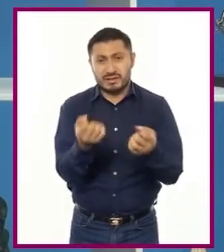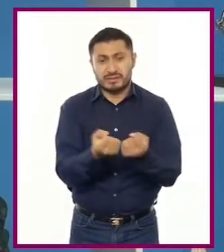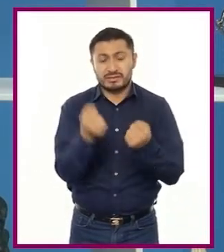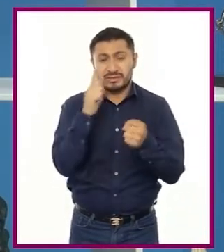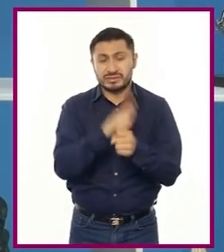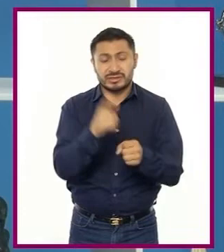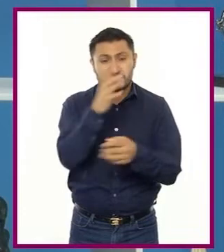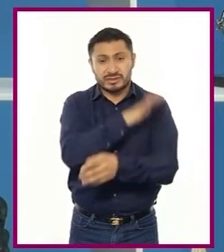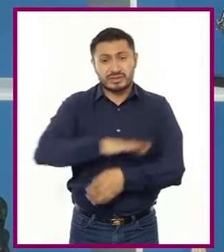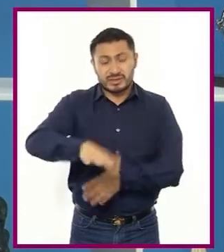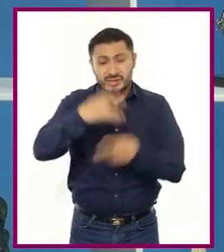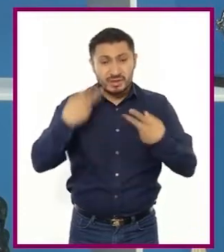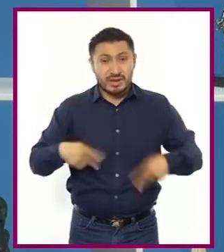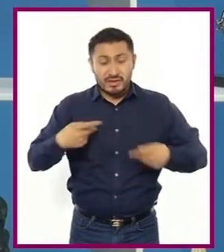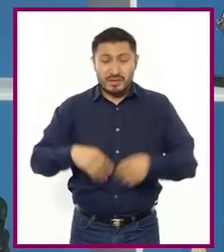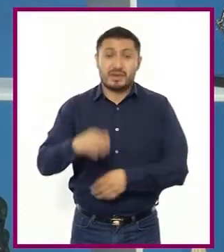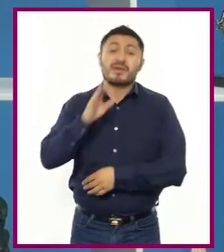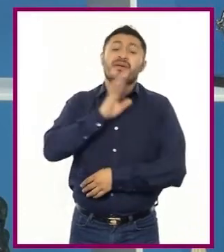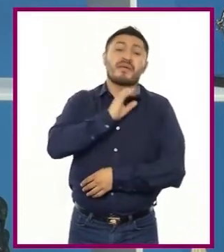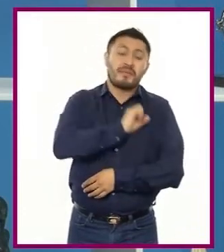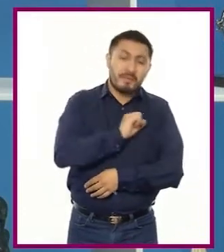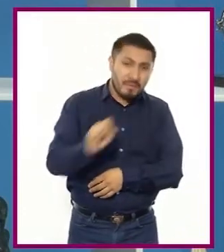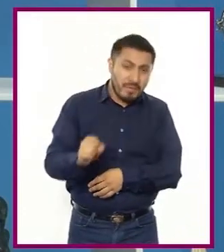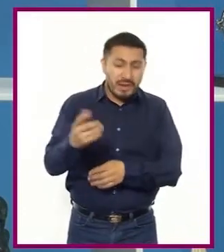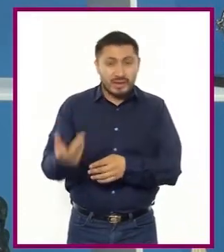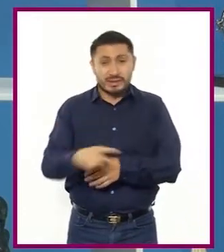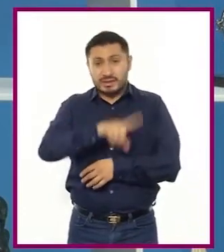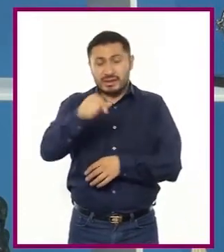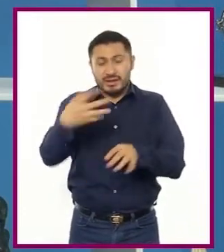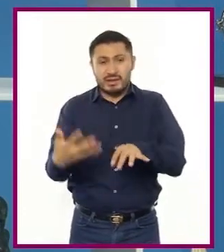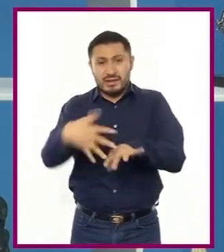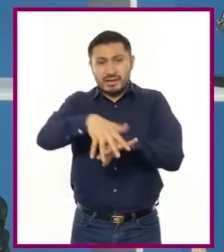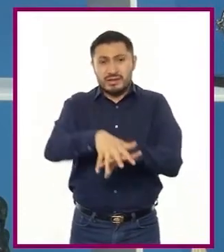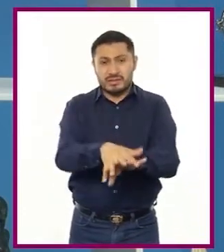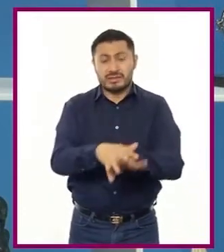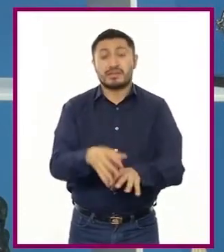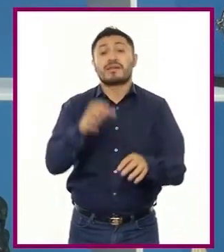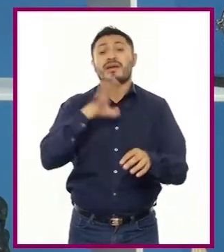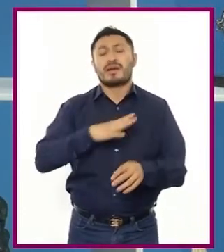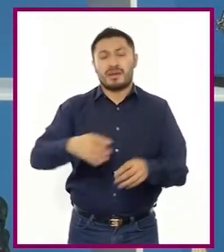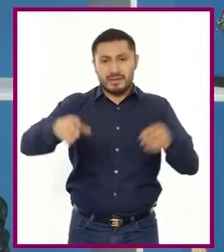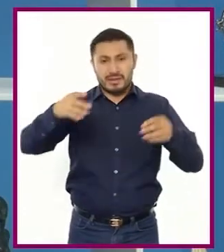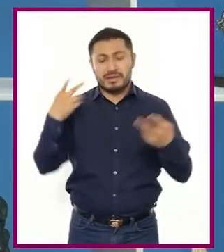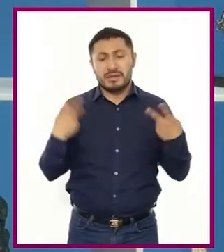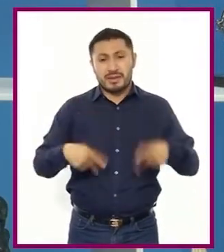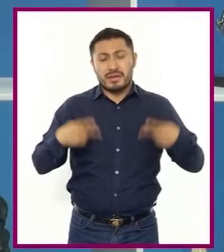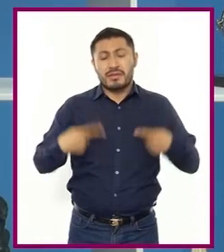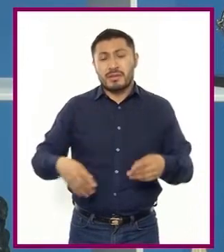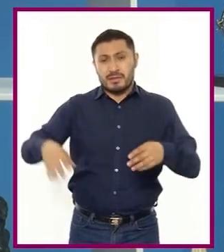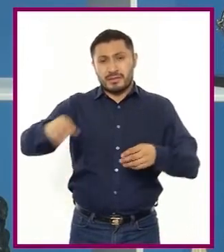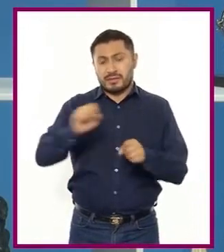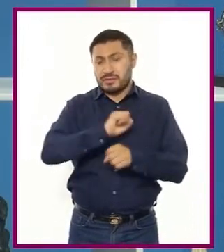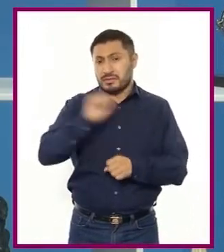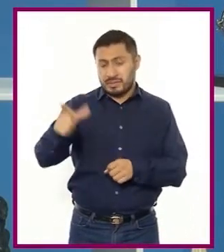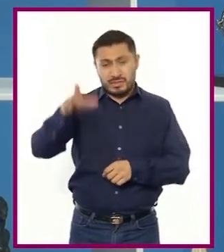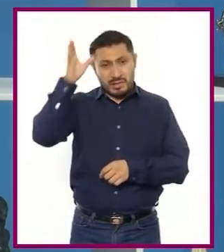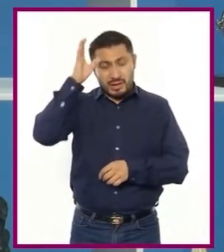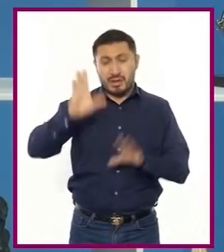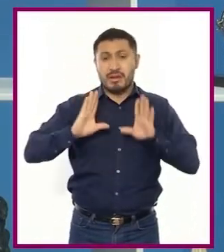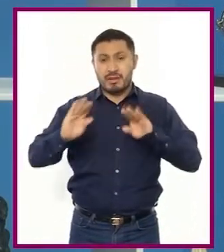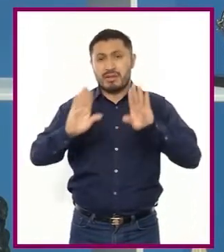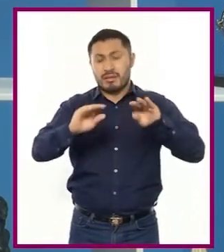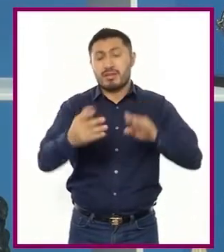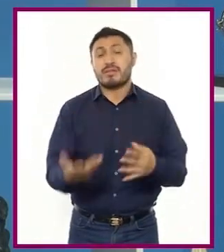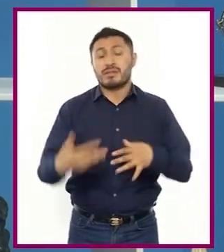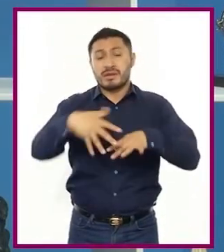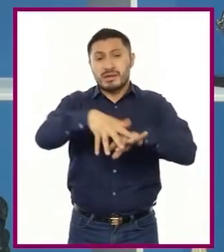y los infractores, subrayan la importancia de contar con personal capacitado que guíe su tratamiento y enfatizan